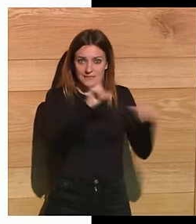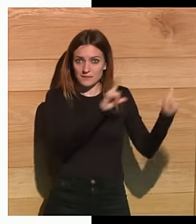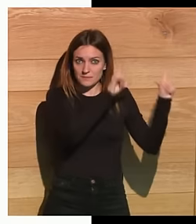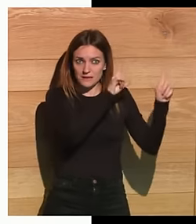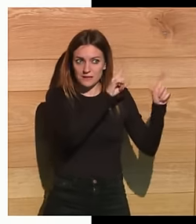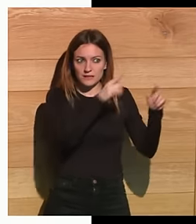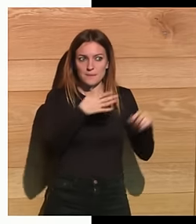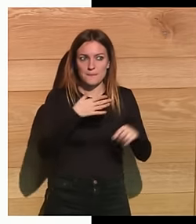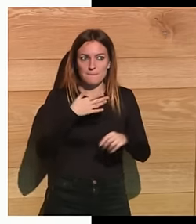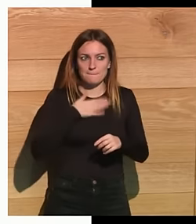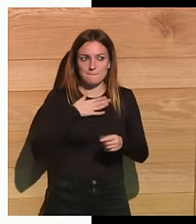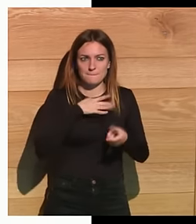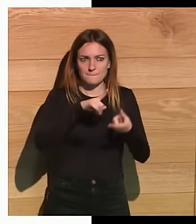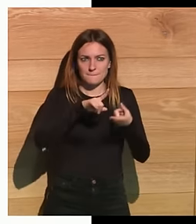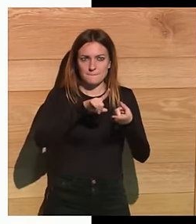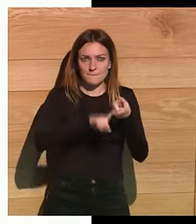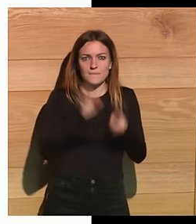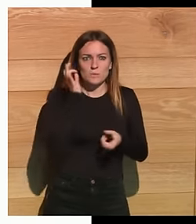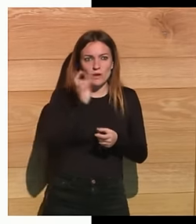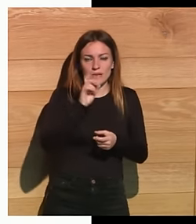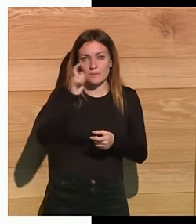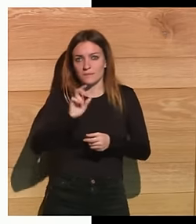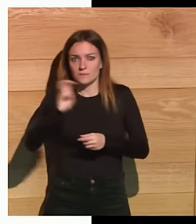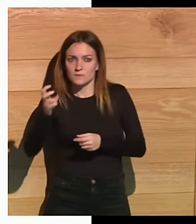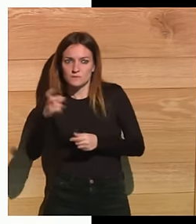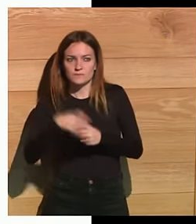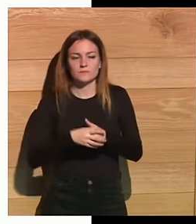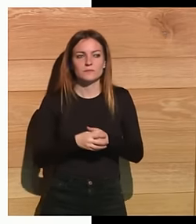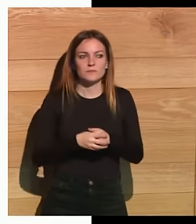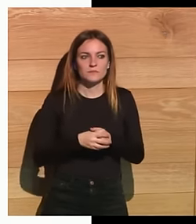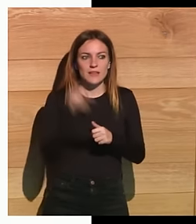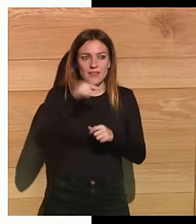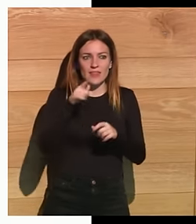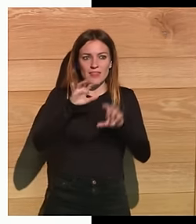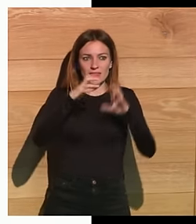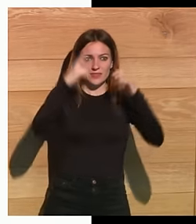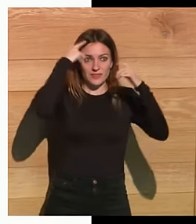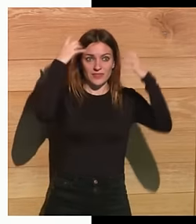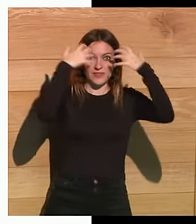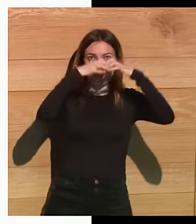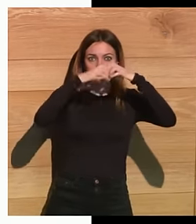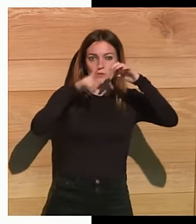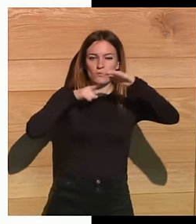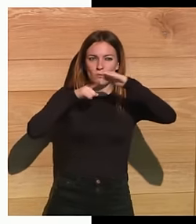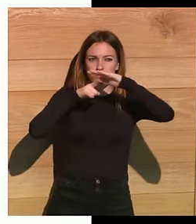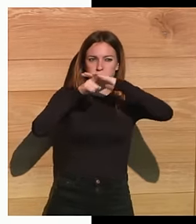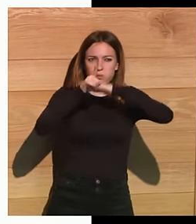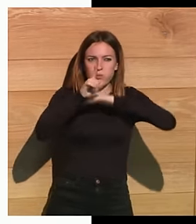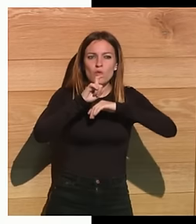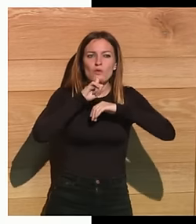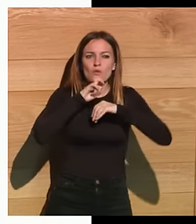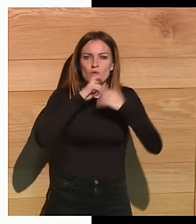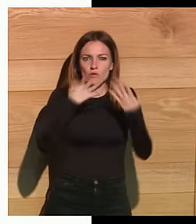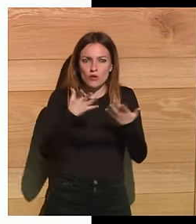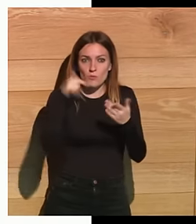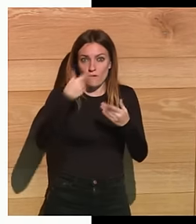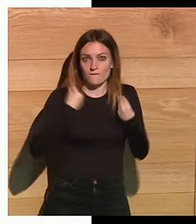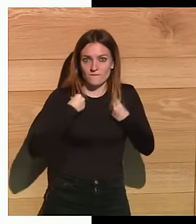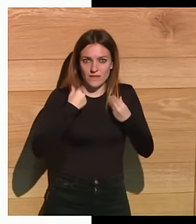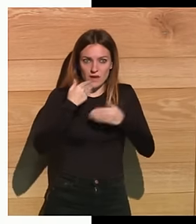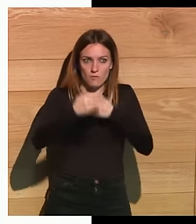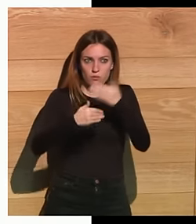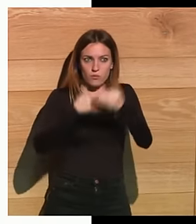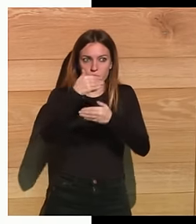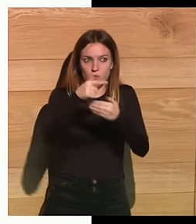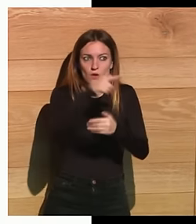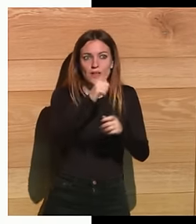de mi mujer y de otra científica que se llama Jessica Dubois. Vemos cómo se desarrolla el cerebro, primero a nivel anatómico durante la vida. Las imágenes en